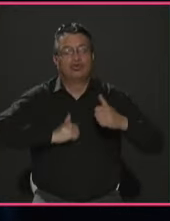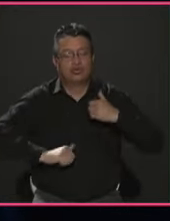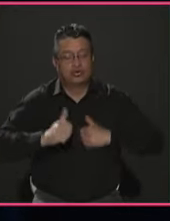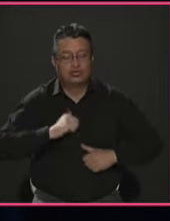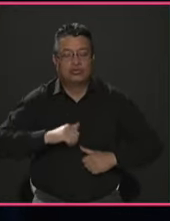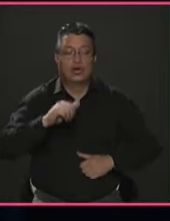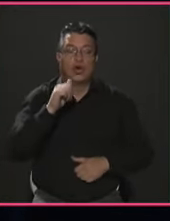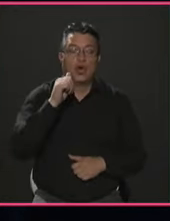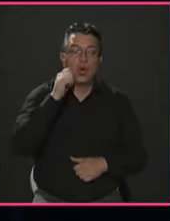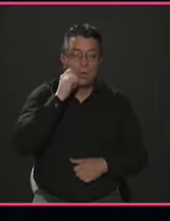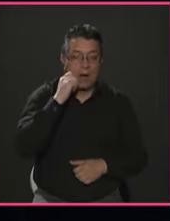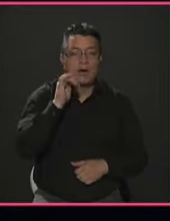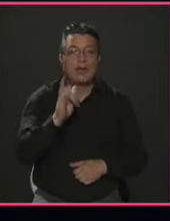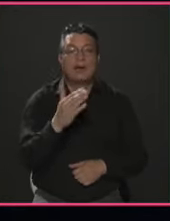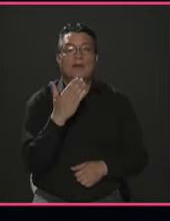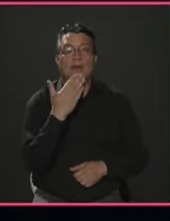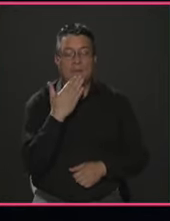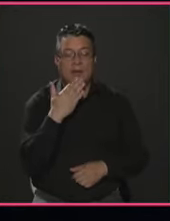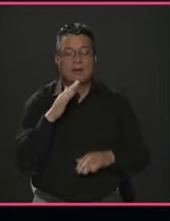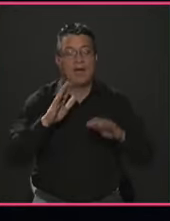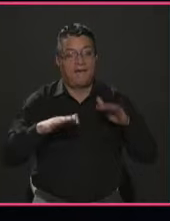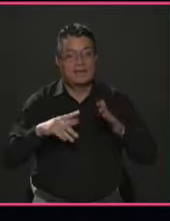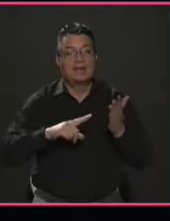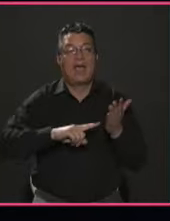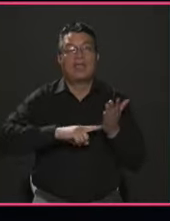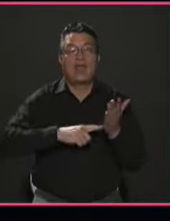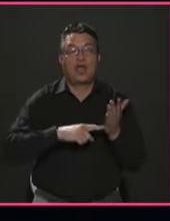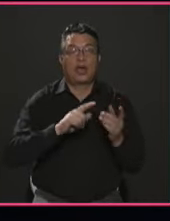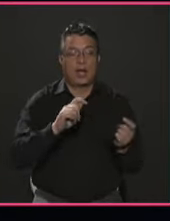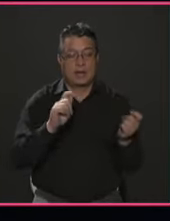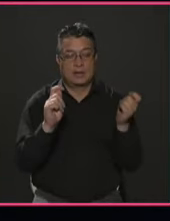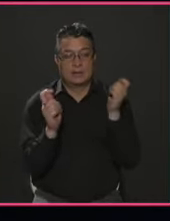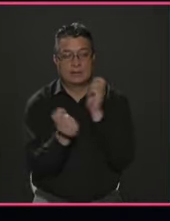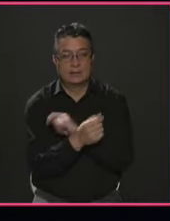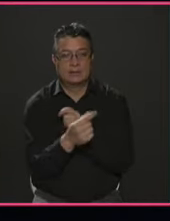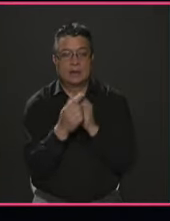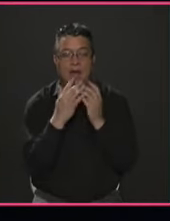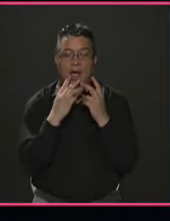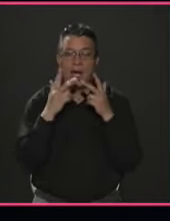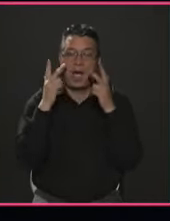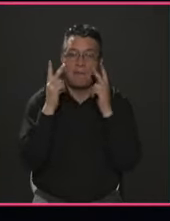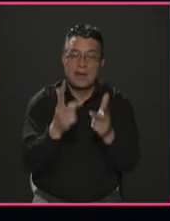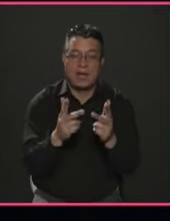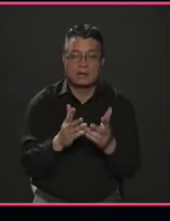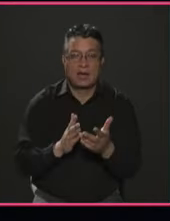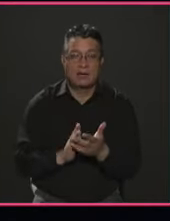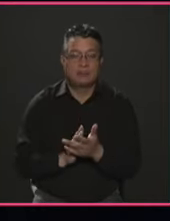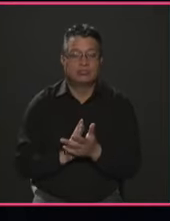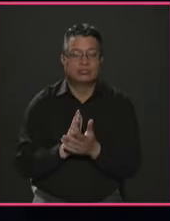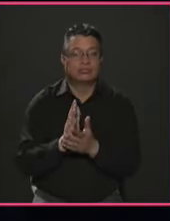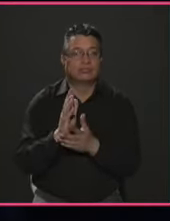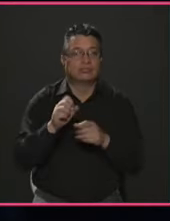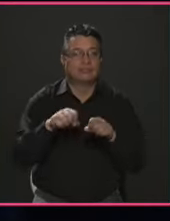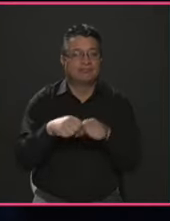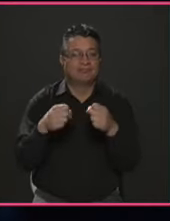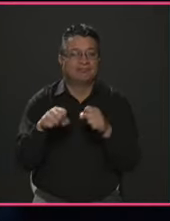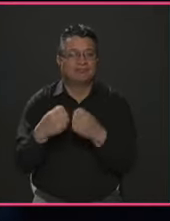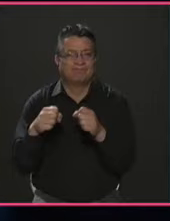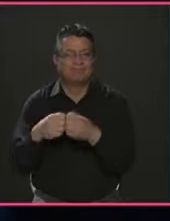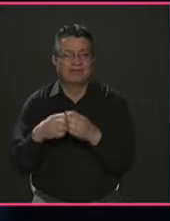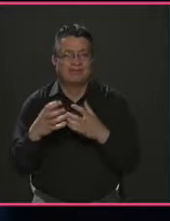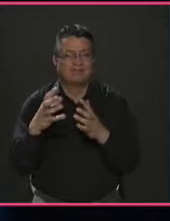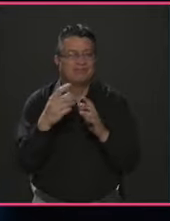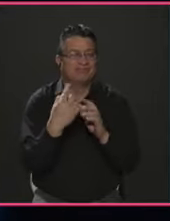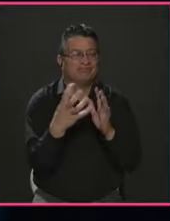veces pareciera de ser que la tecnología más bien se transforma en una amenaza que comienza a erosionar y a dejar obsoleta